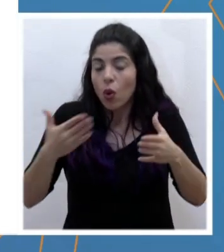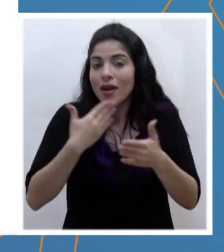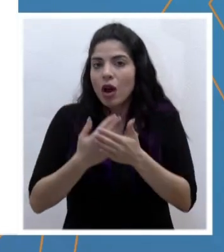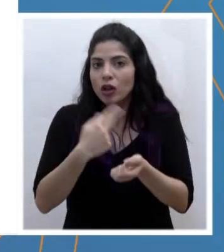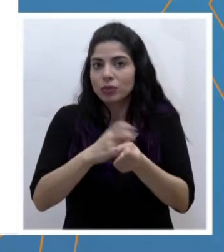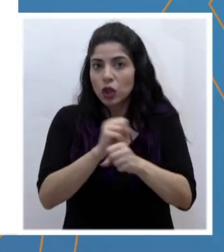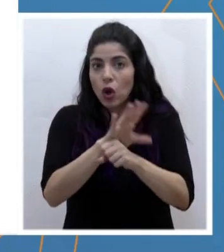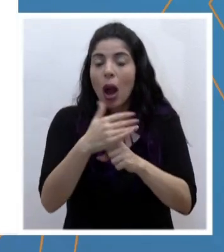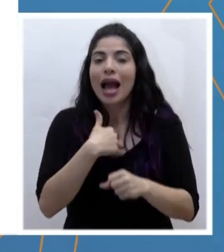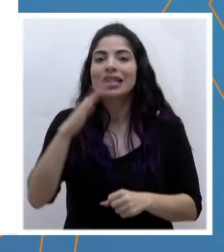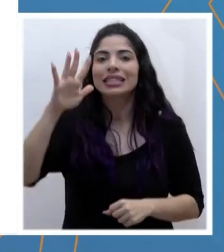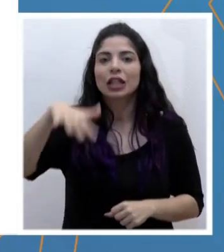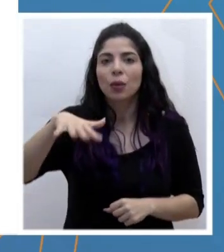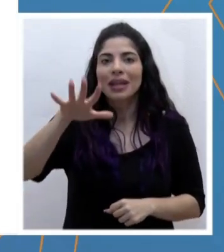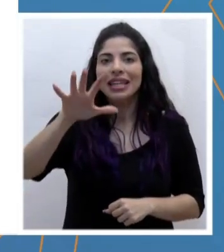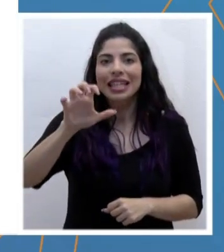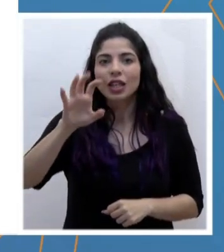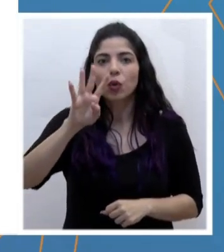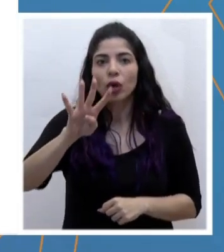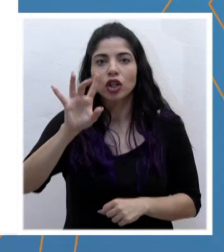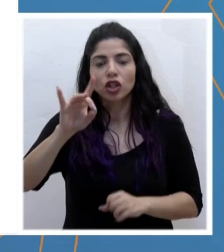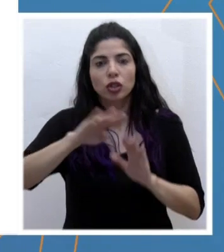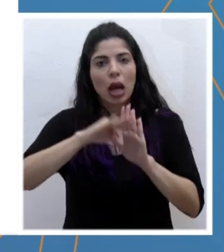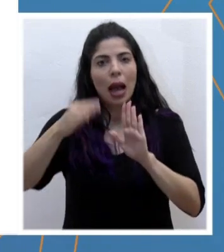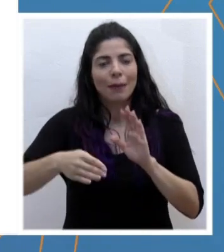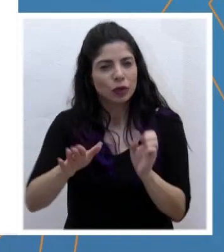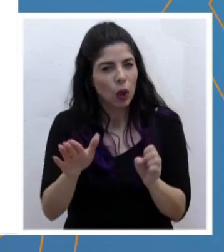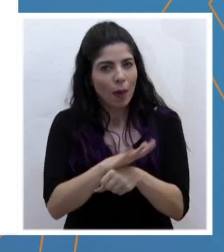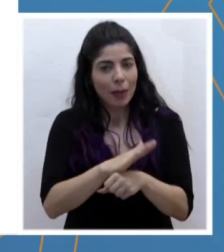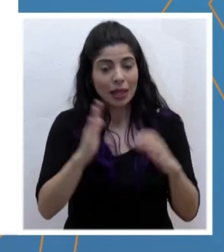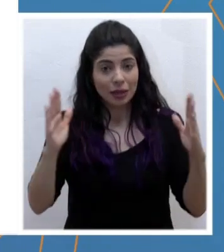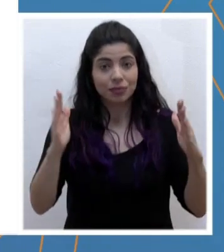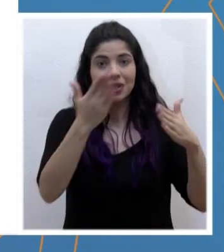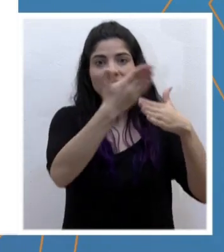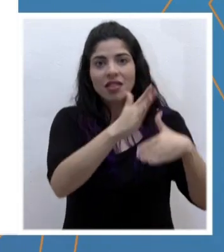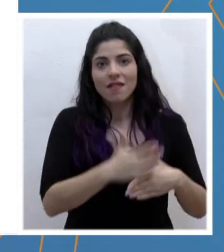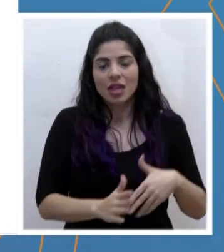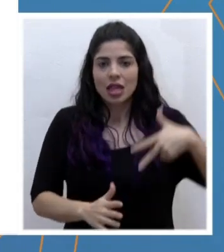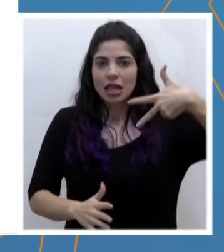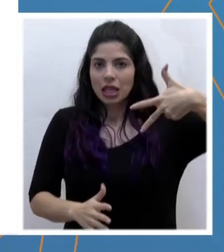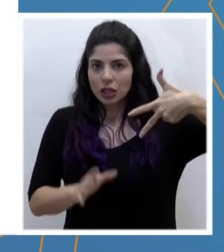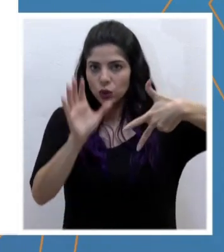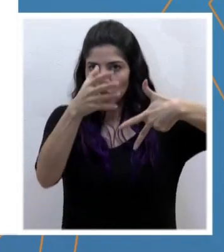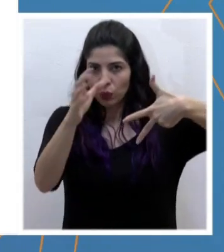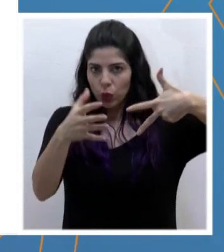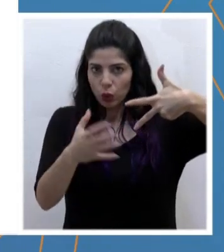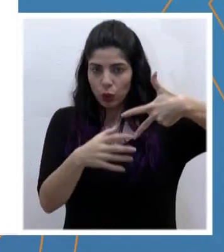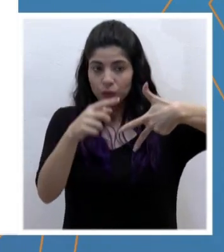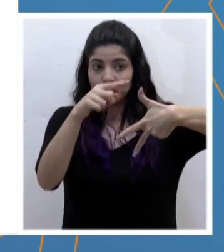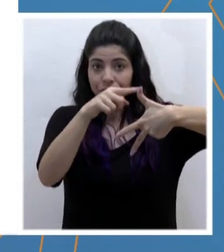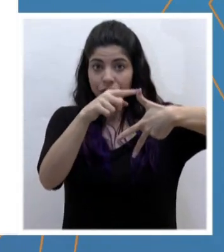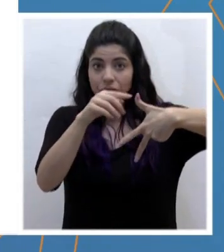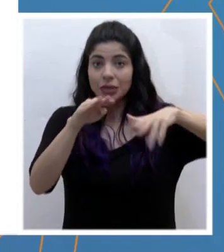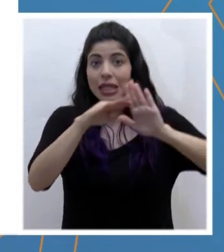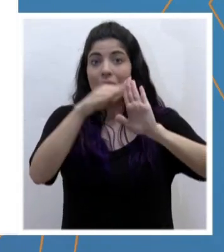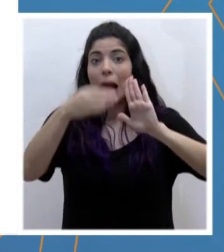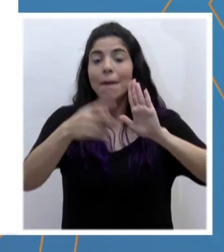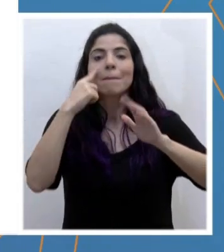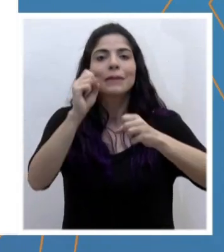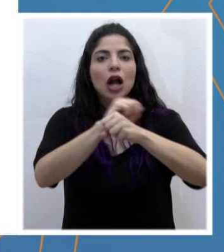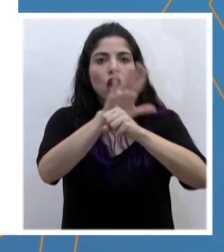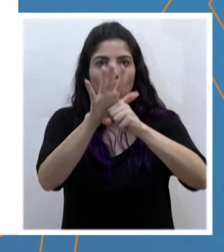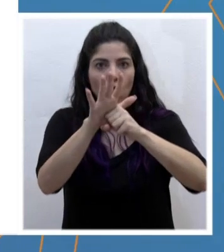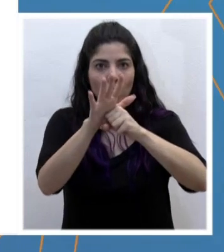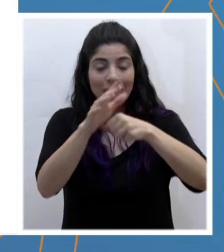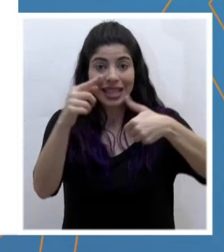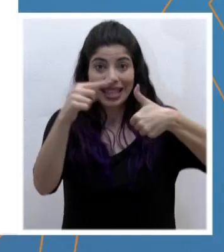SEACO, 5.548 camas, las cuales se dividen en 3 grupos. Camas asignadas para COVID. En